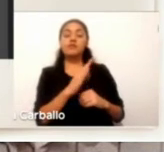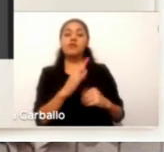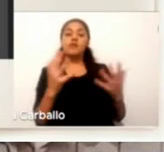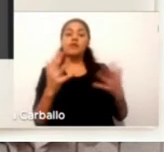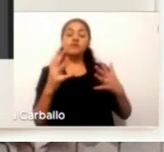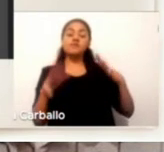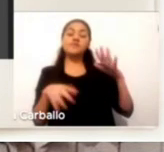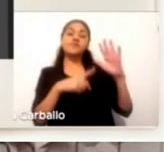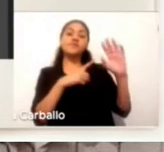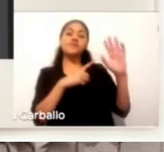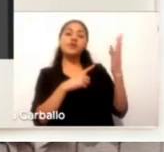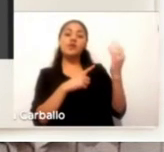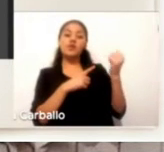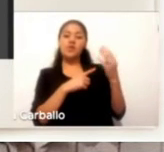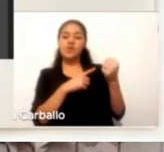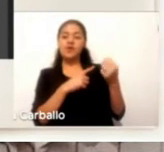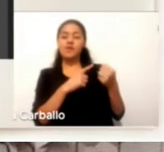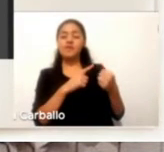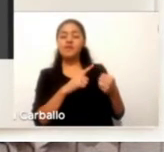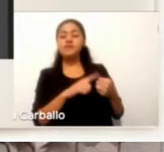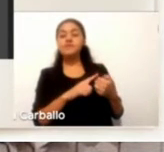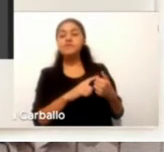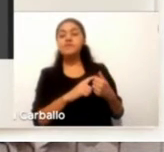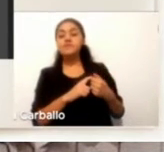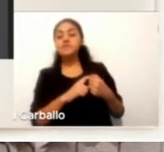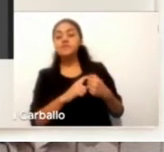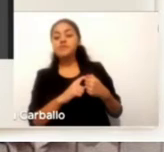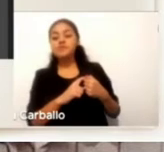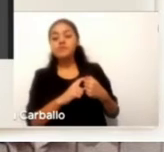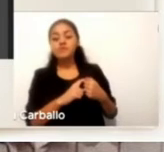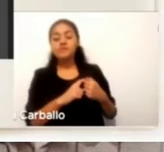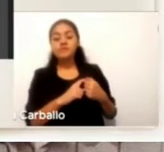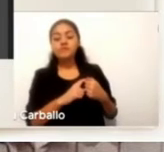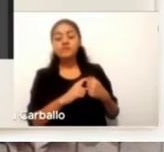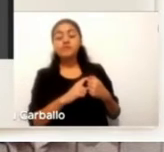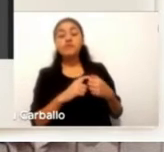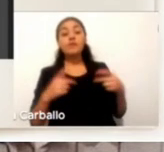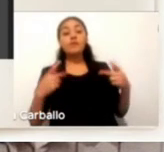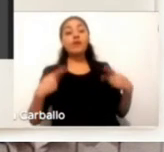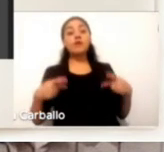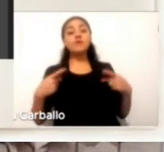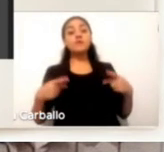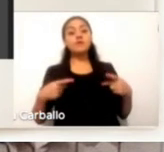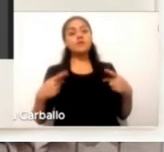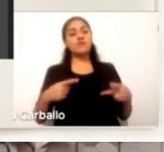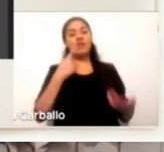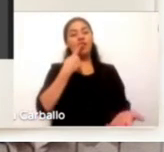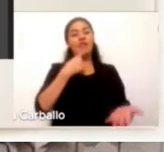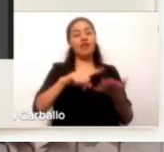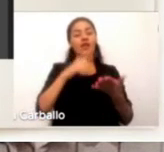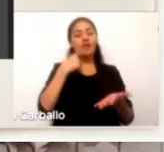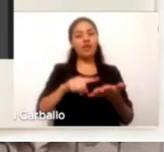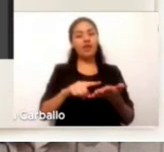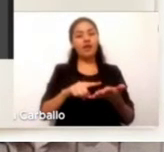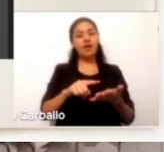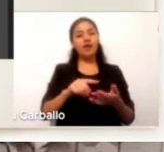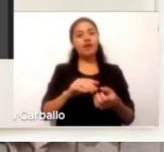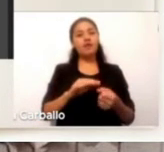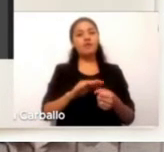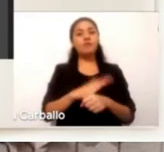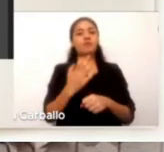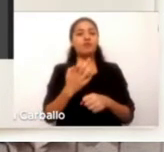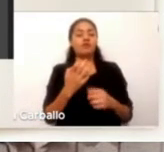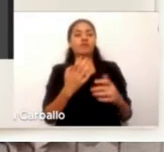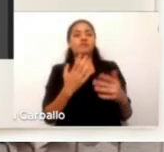En otro tópico, como motivo de agravio número 9, los actores se quejaron del supuesto rebase del tope de gastos de campaña